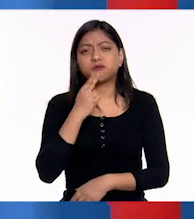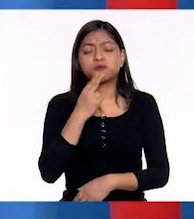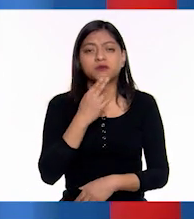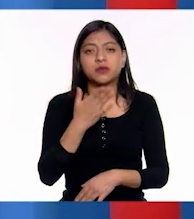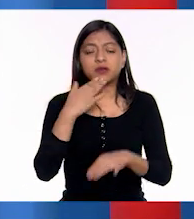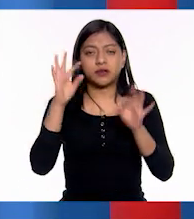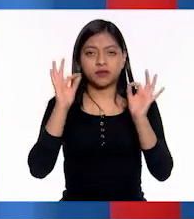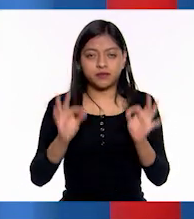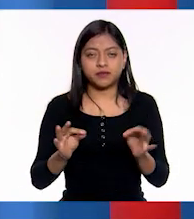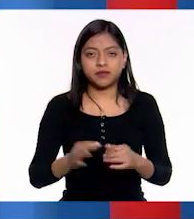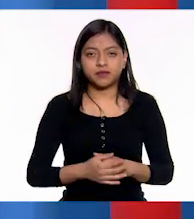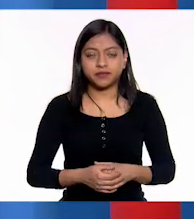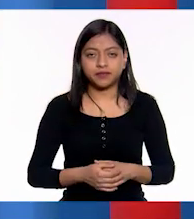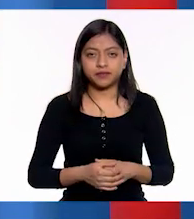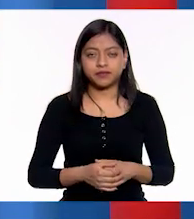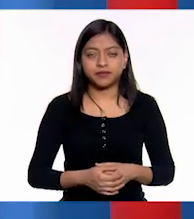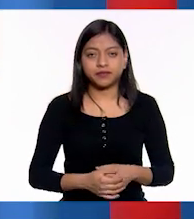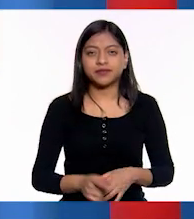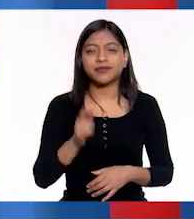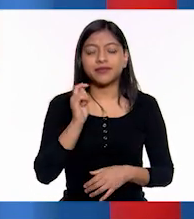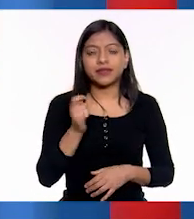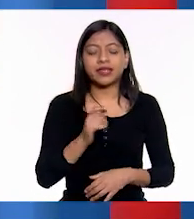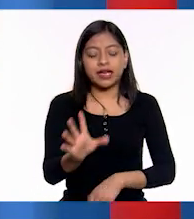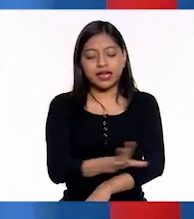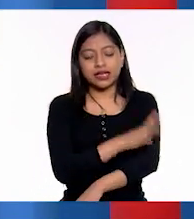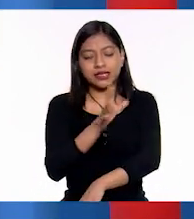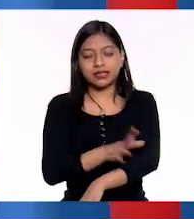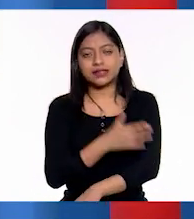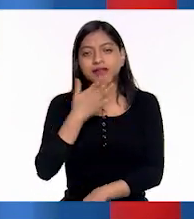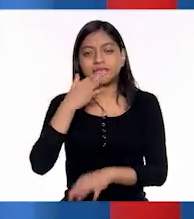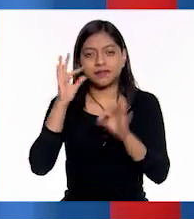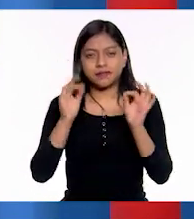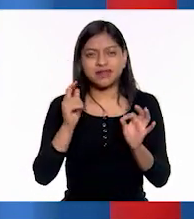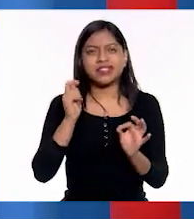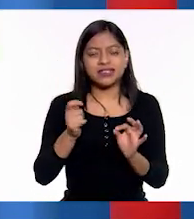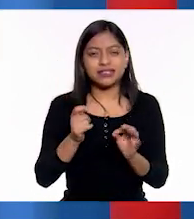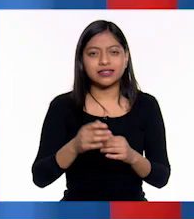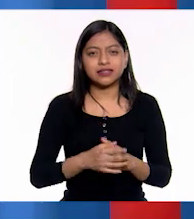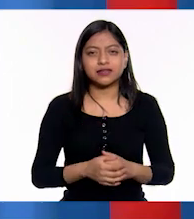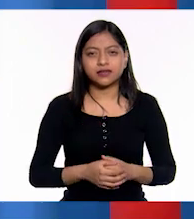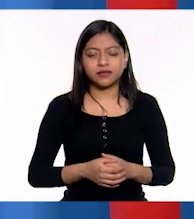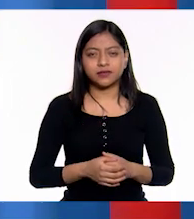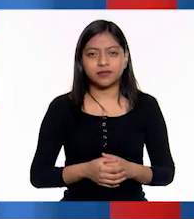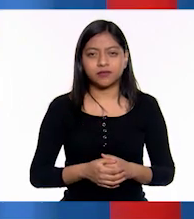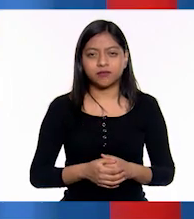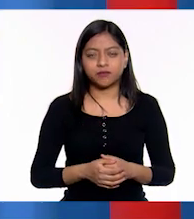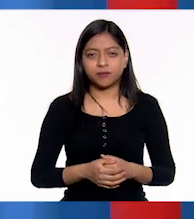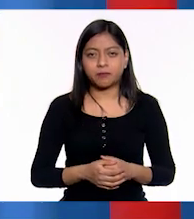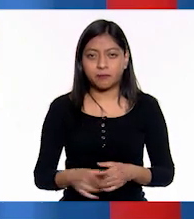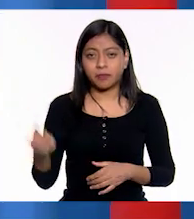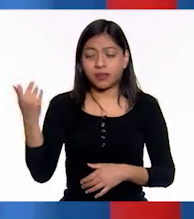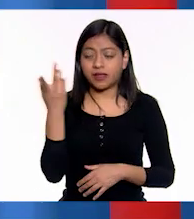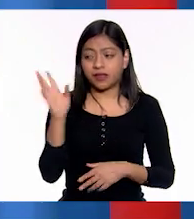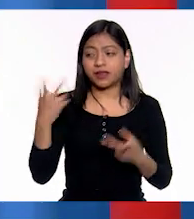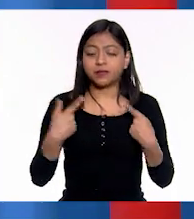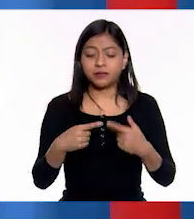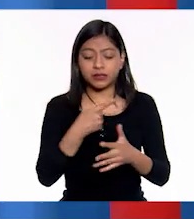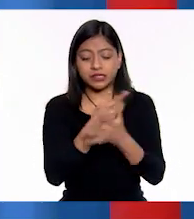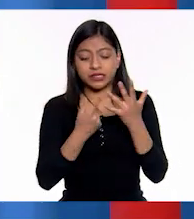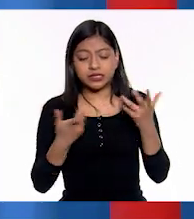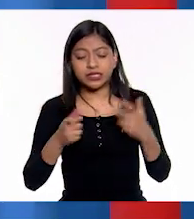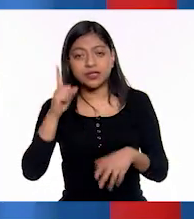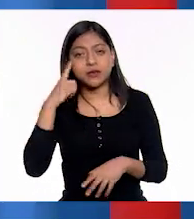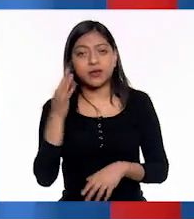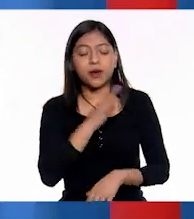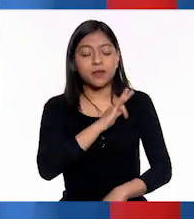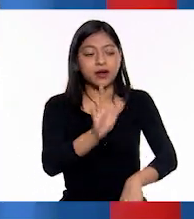Yo sé que existe algo llamado eficiencia energética, que es el conjunto de acciones que permiten